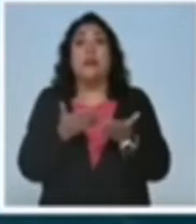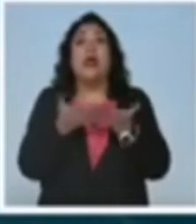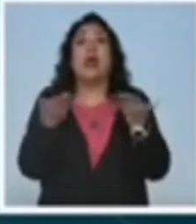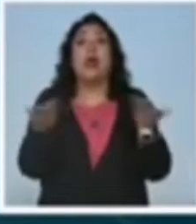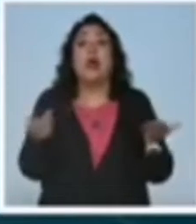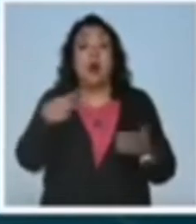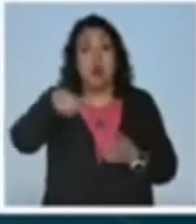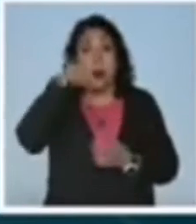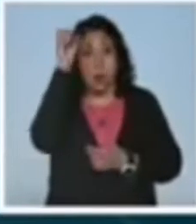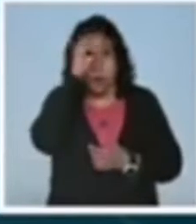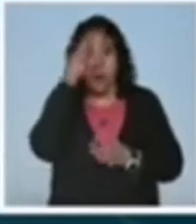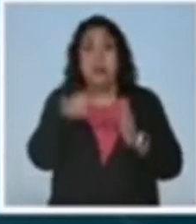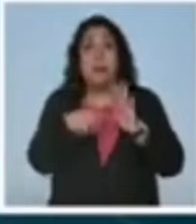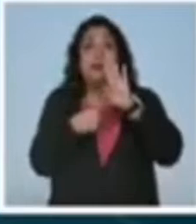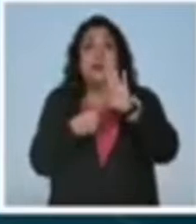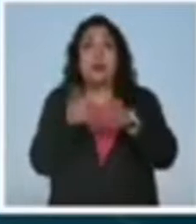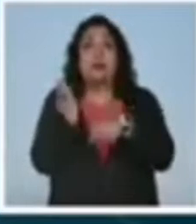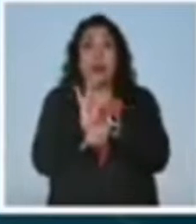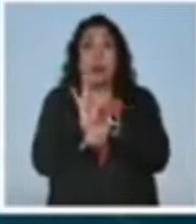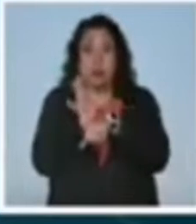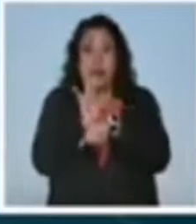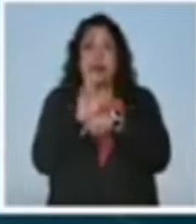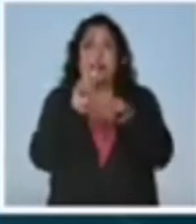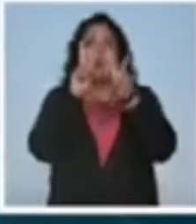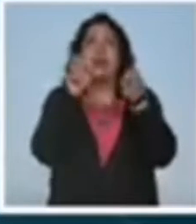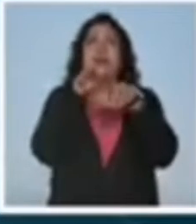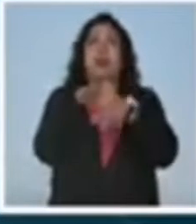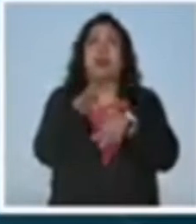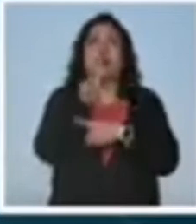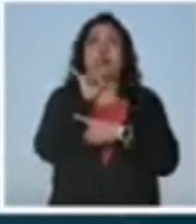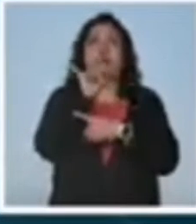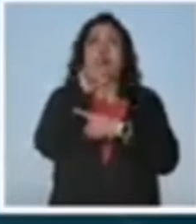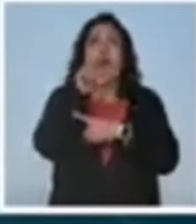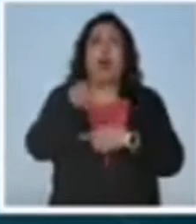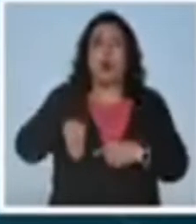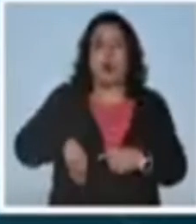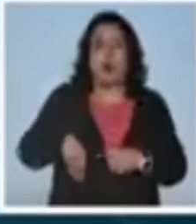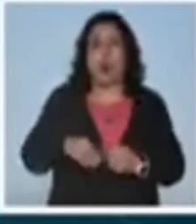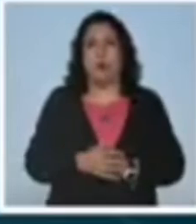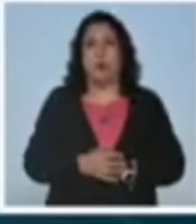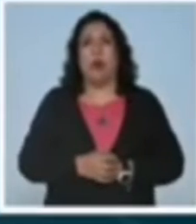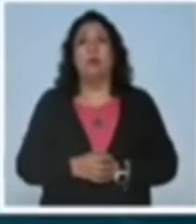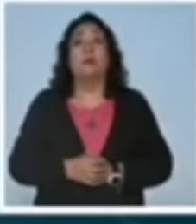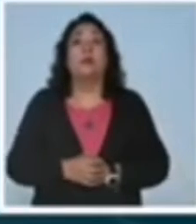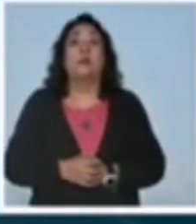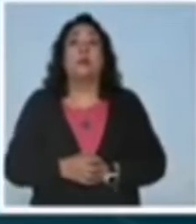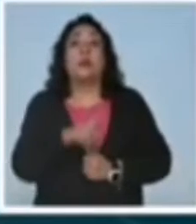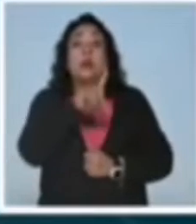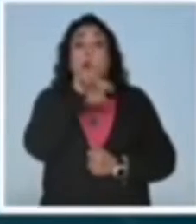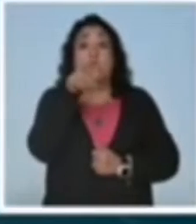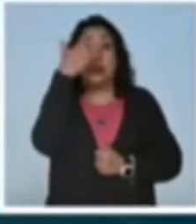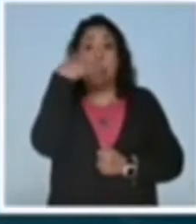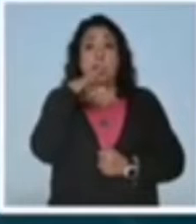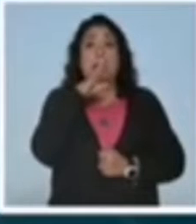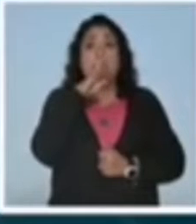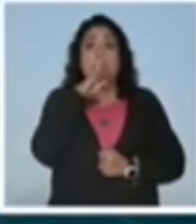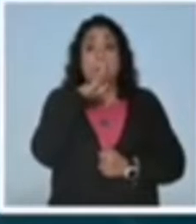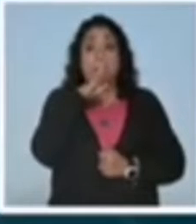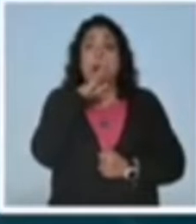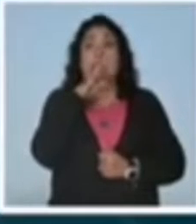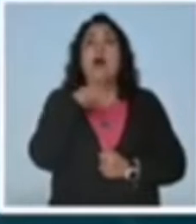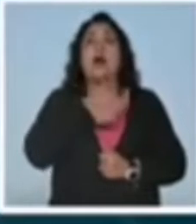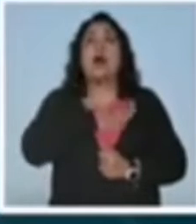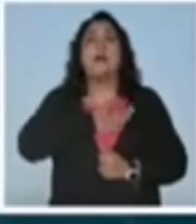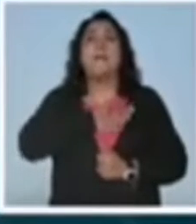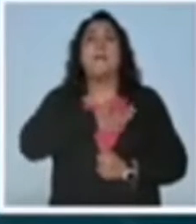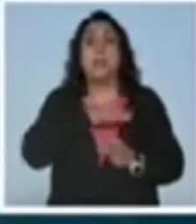Ahora, ¿qué les parece si les presentamos una película que habla sobre el duelo y la culpa? Después de enterarse que su mamá tiene un amante